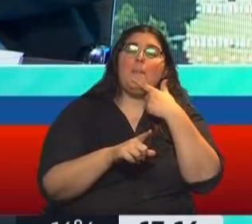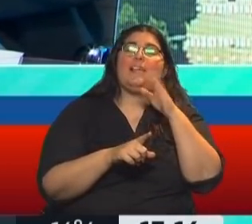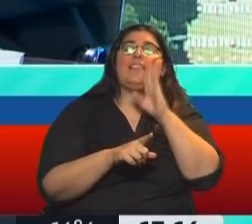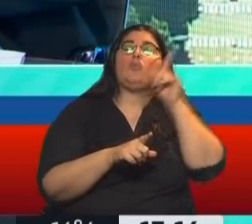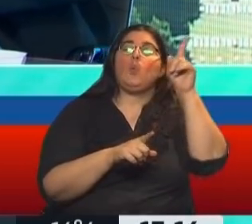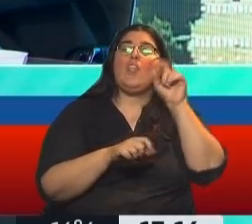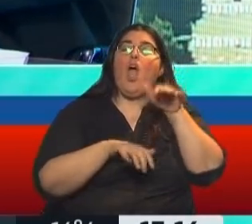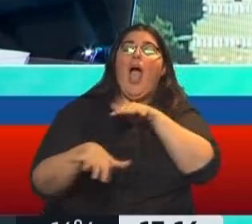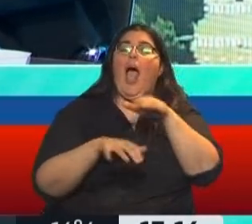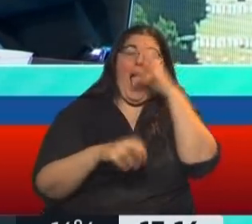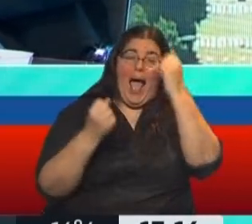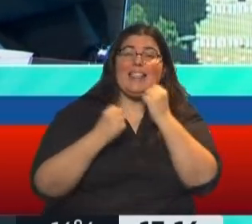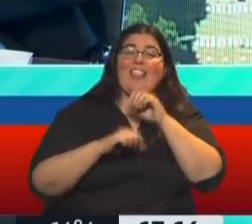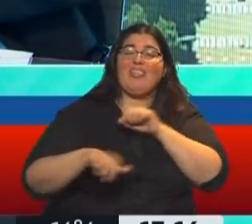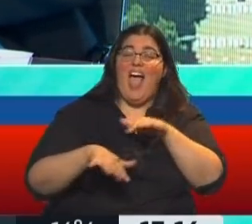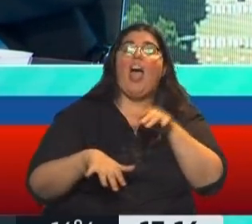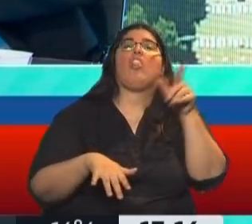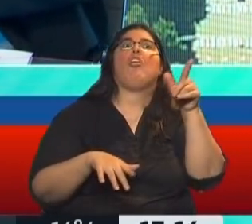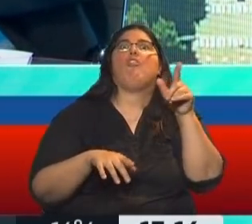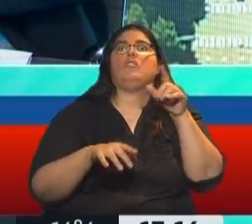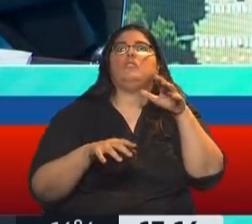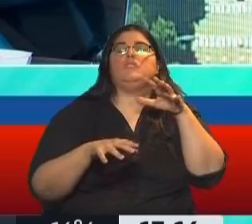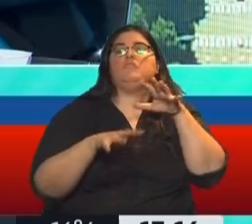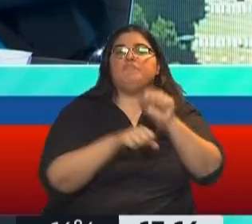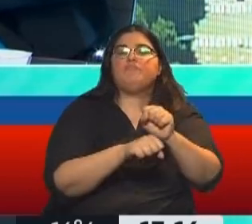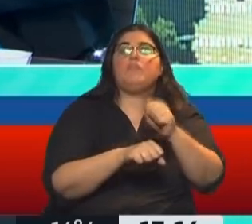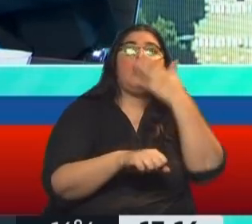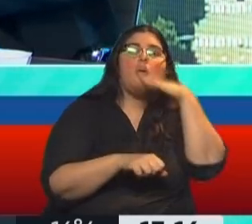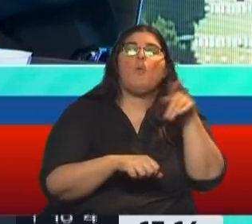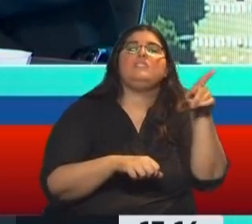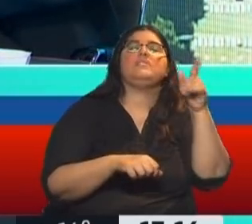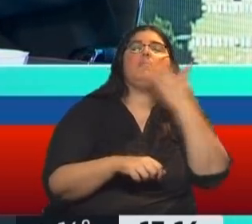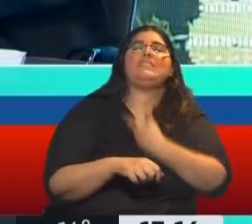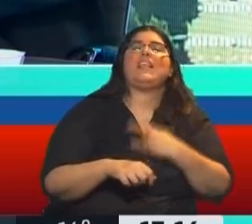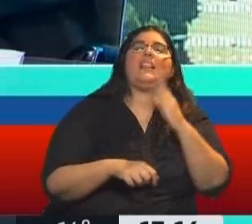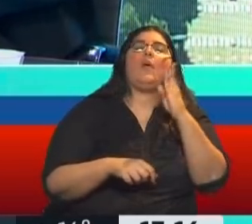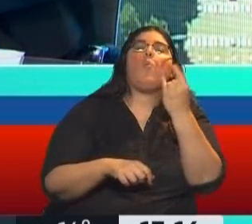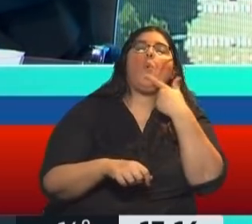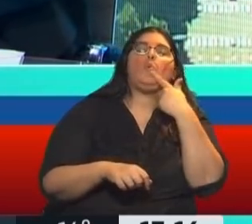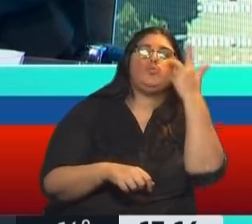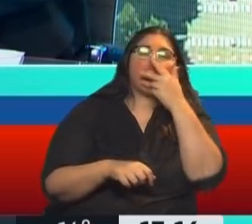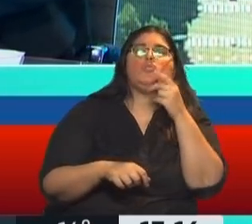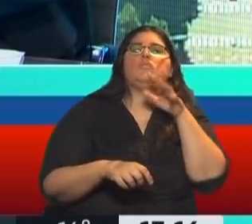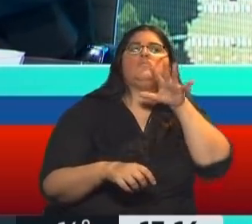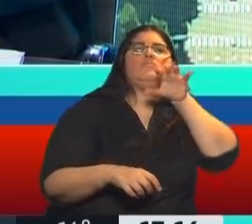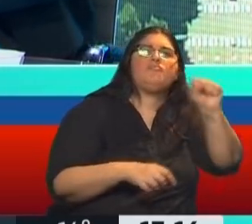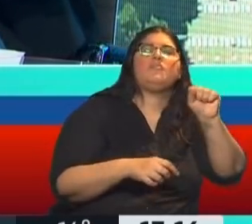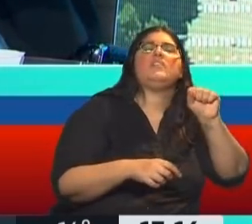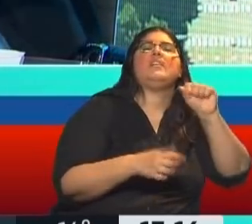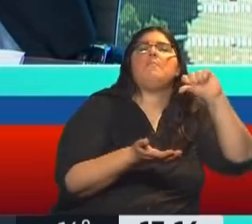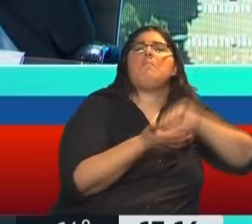del 2001. Después Bush invade Irak y la verdad que lo único que produce en el mundo árabe es un tremendo descalabro, ¿no?